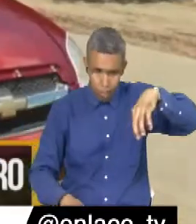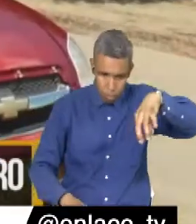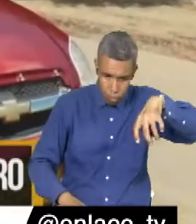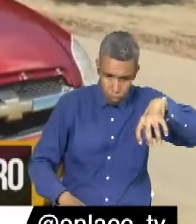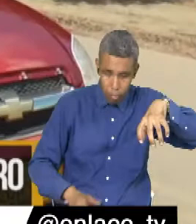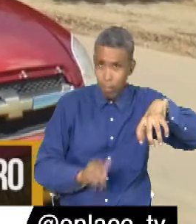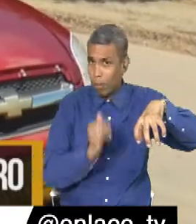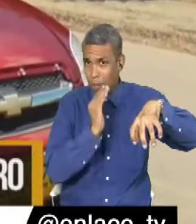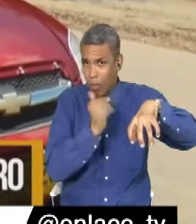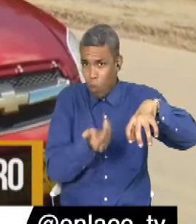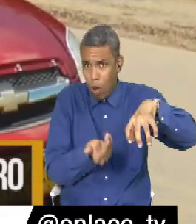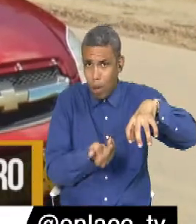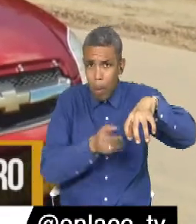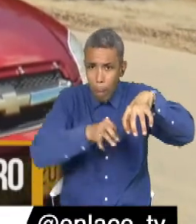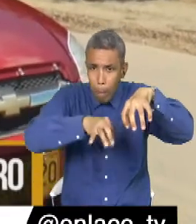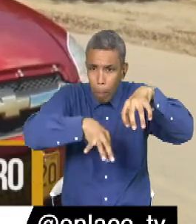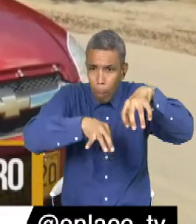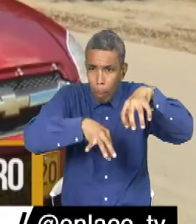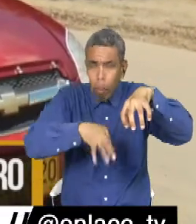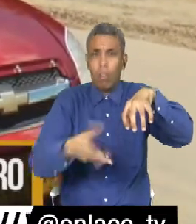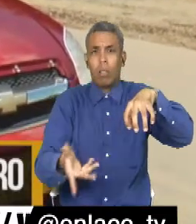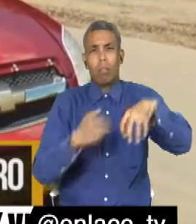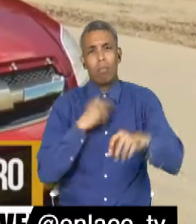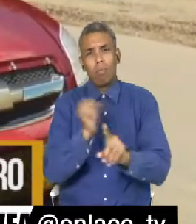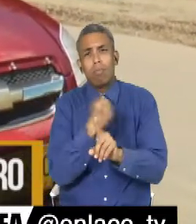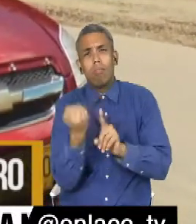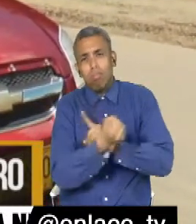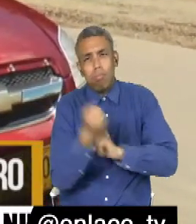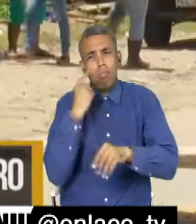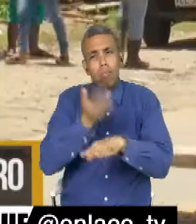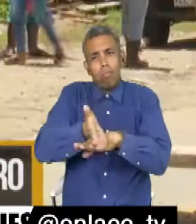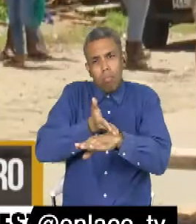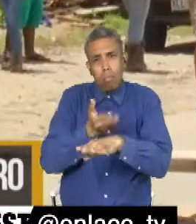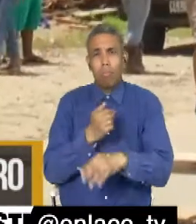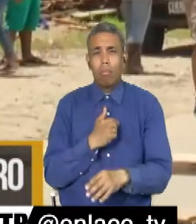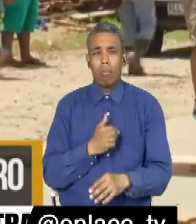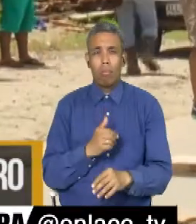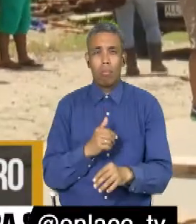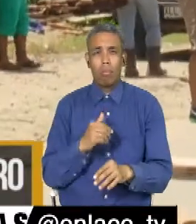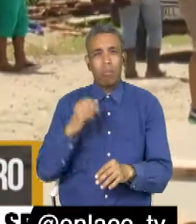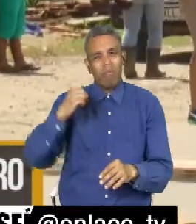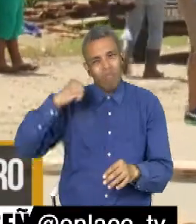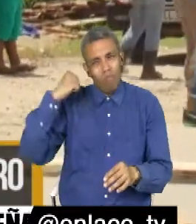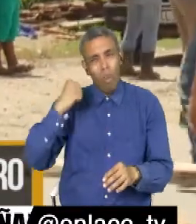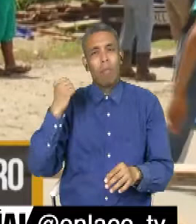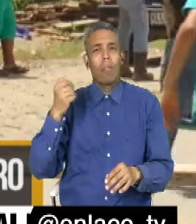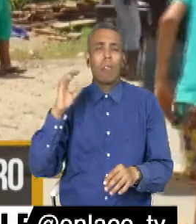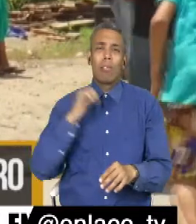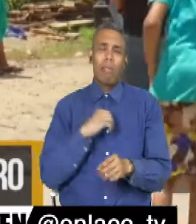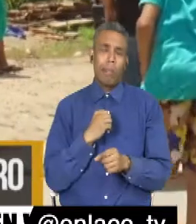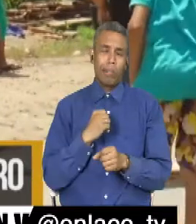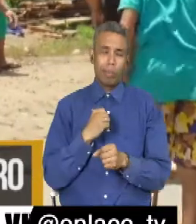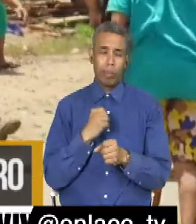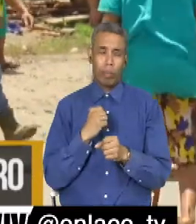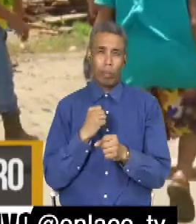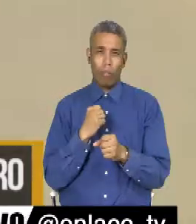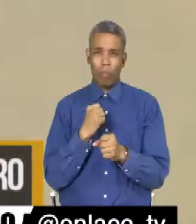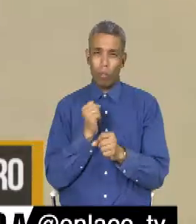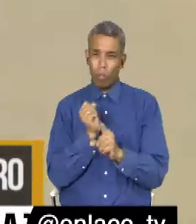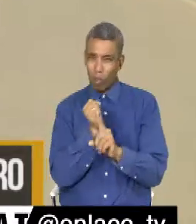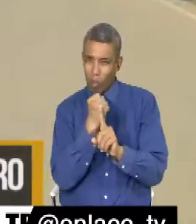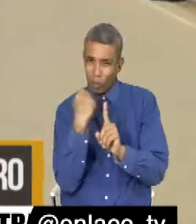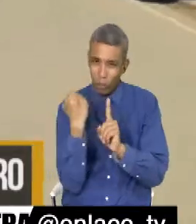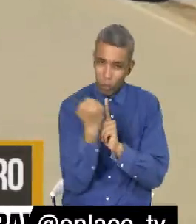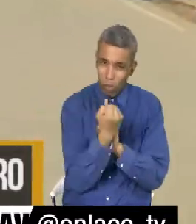aquí peleamos por lo social, que es lo más importante. Sinceramente, hay una problemática frente